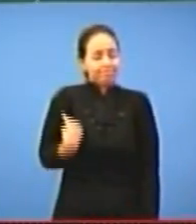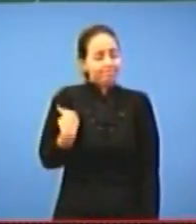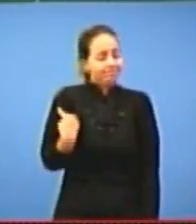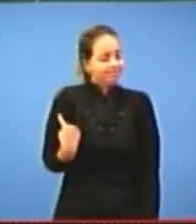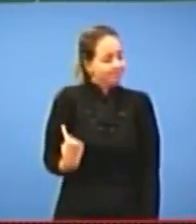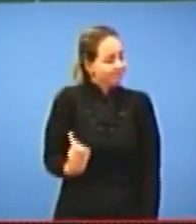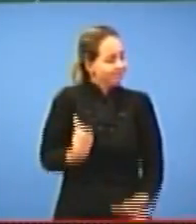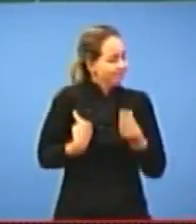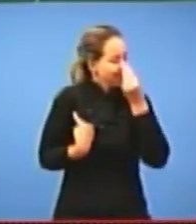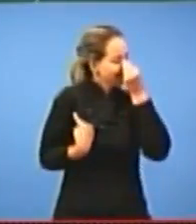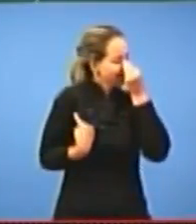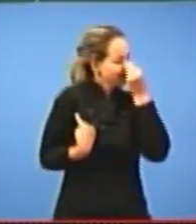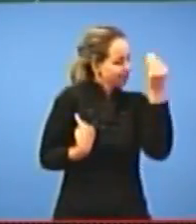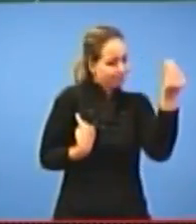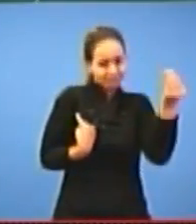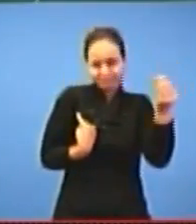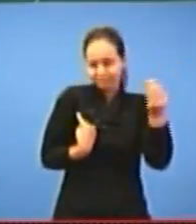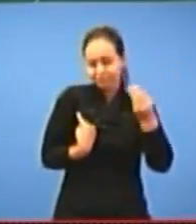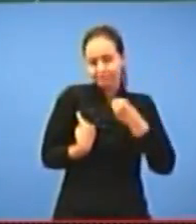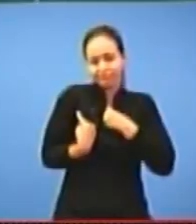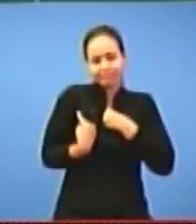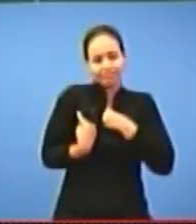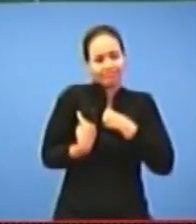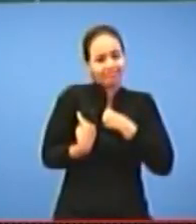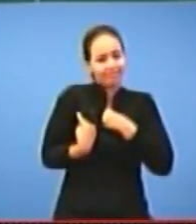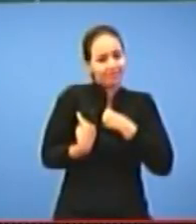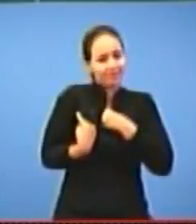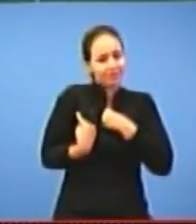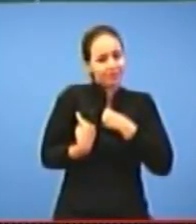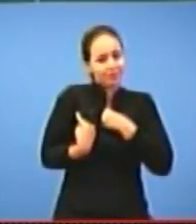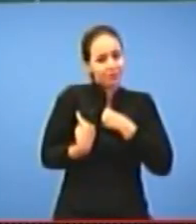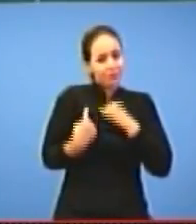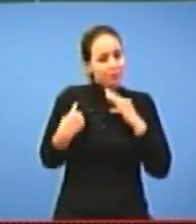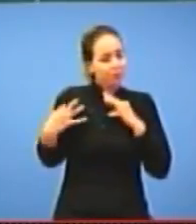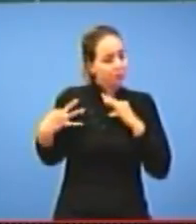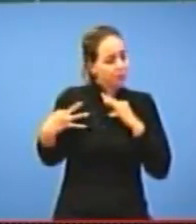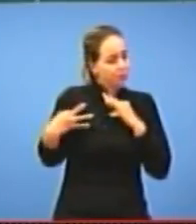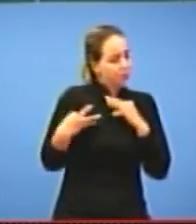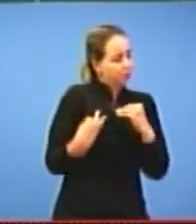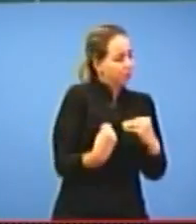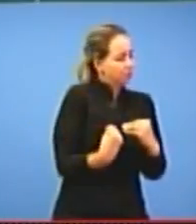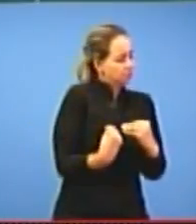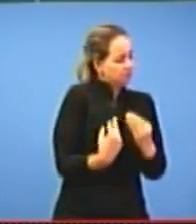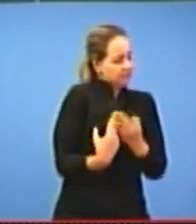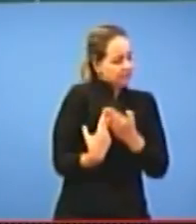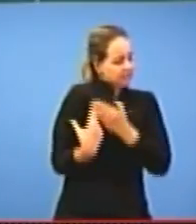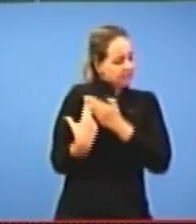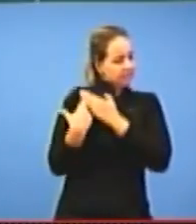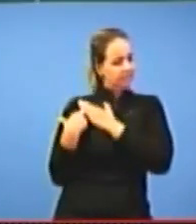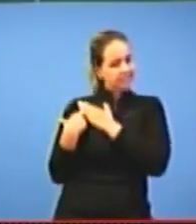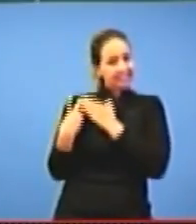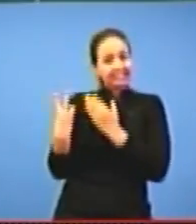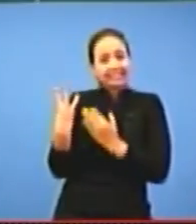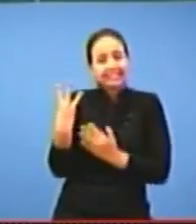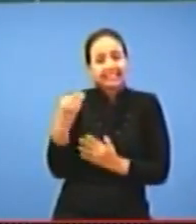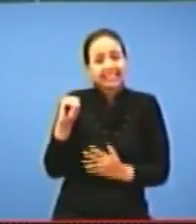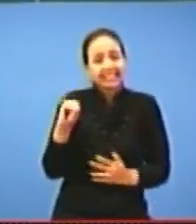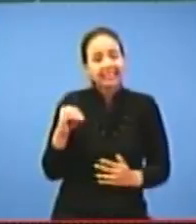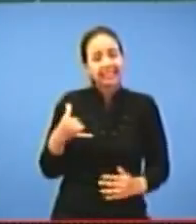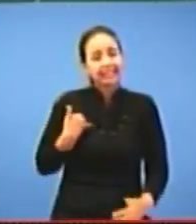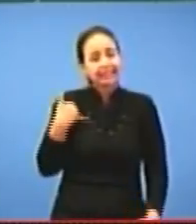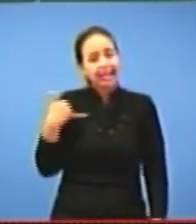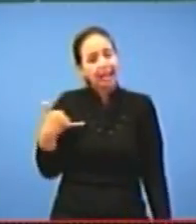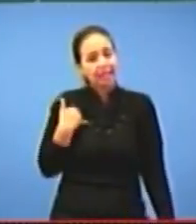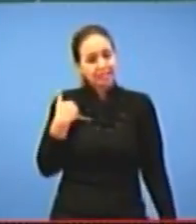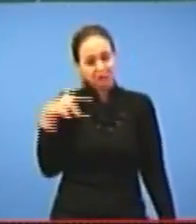toda soledad, todo rechazo del Antiguo Testamento ahora estaba sobre Él. Con 30 años,